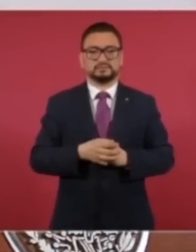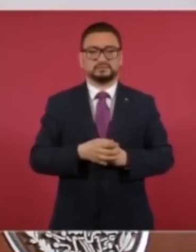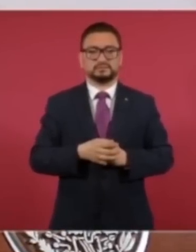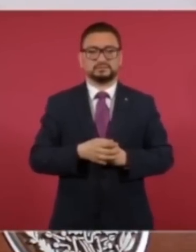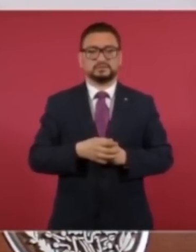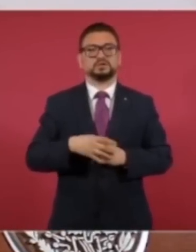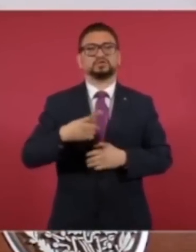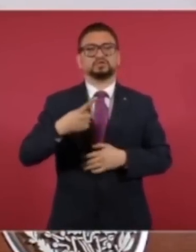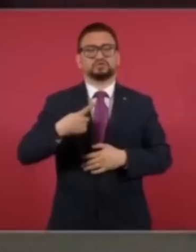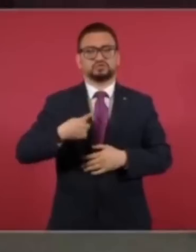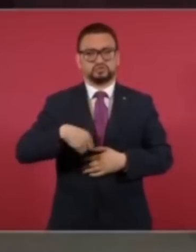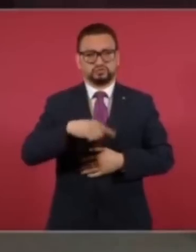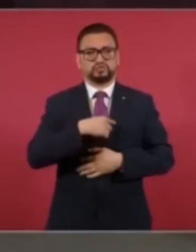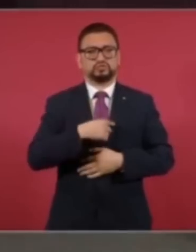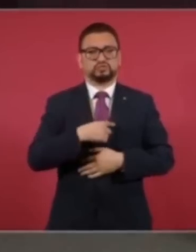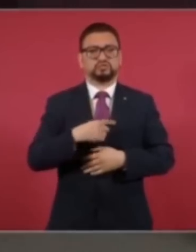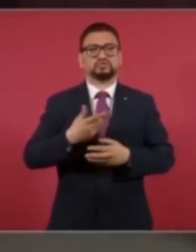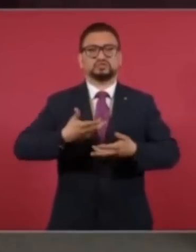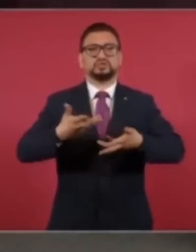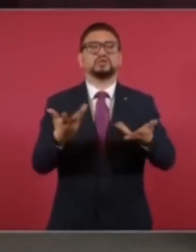que se ponga